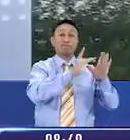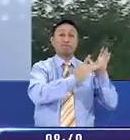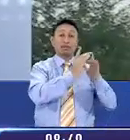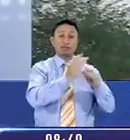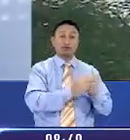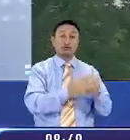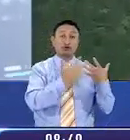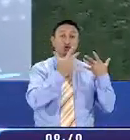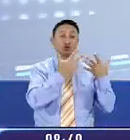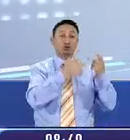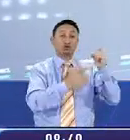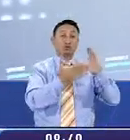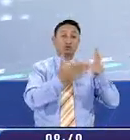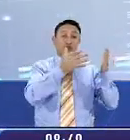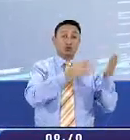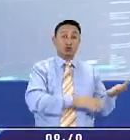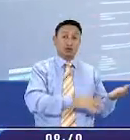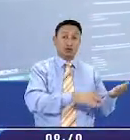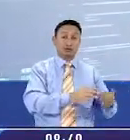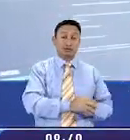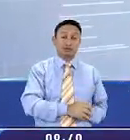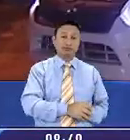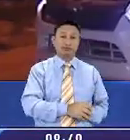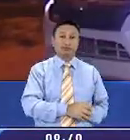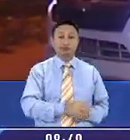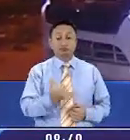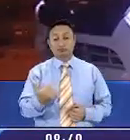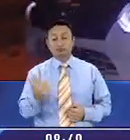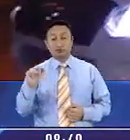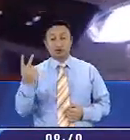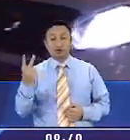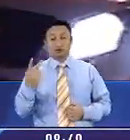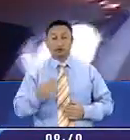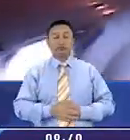víctimas mortales entre civiles y militares, informó Charlie Pisa.